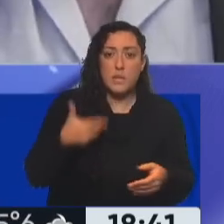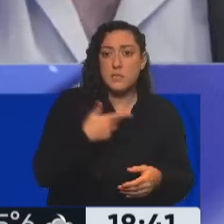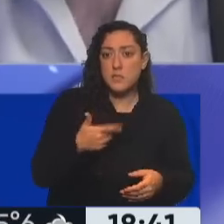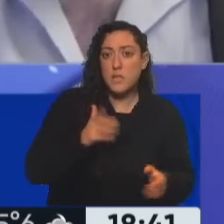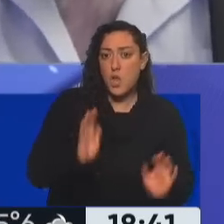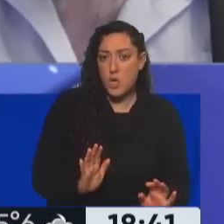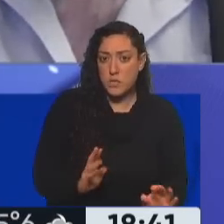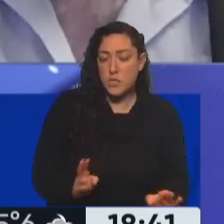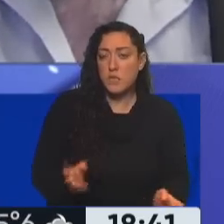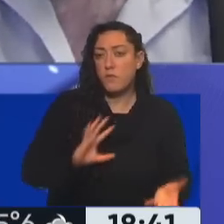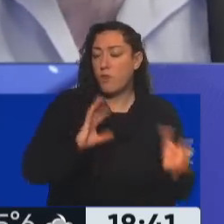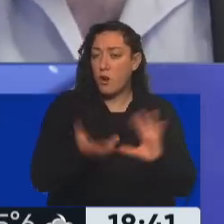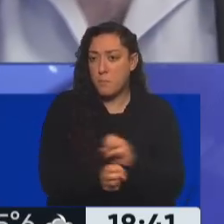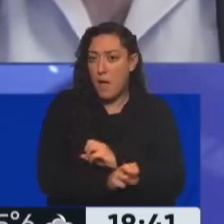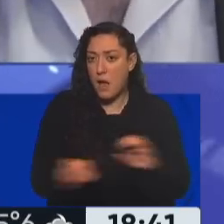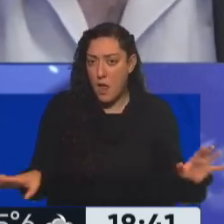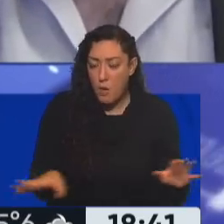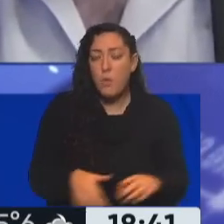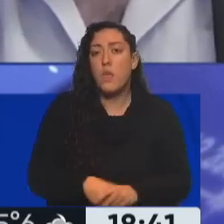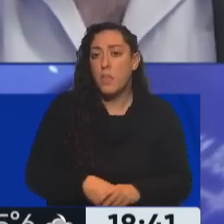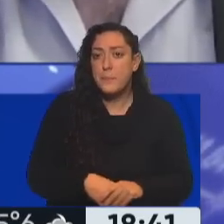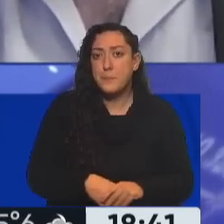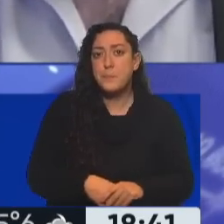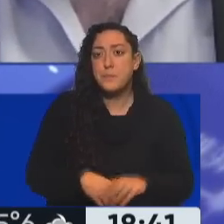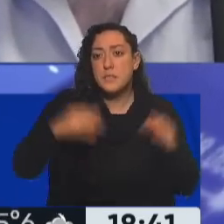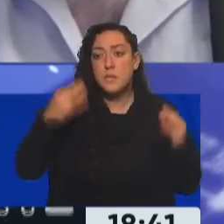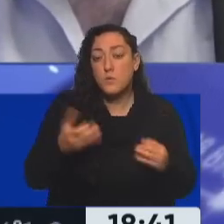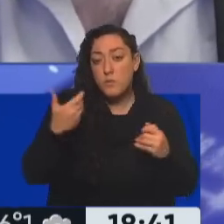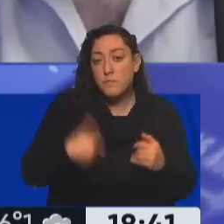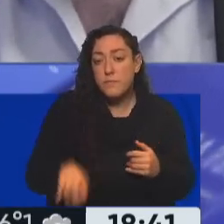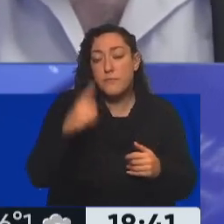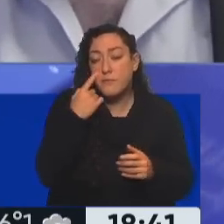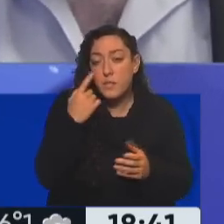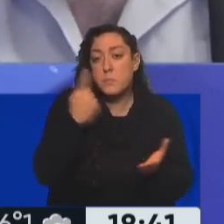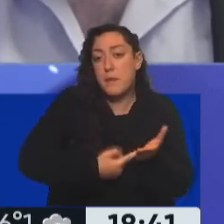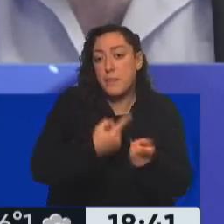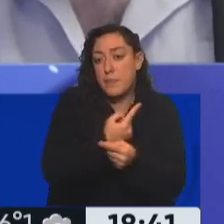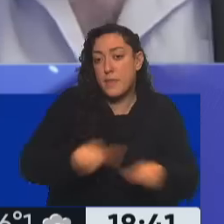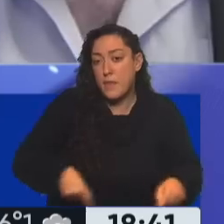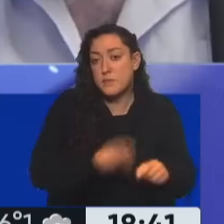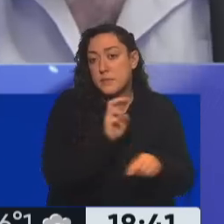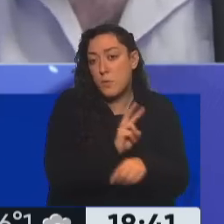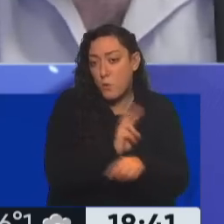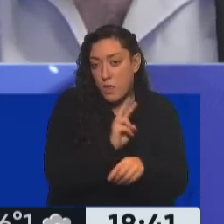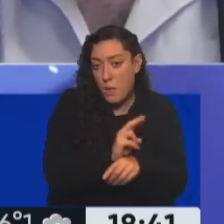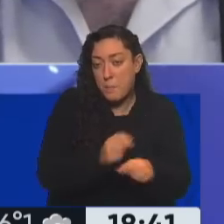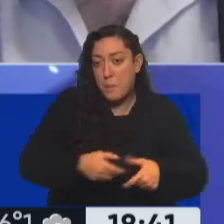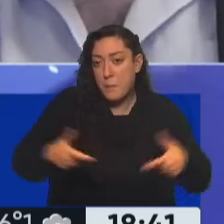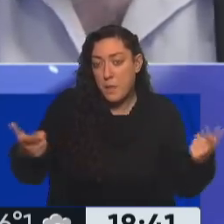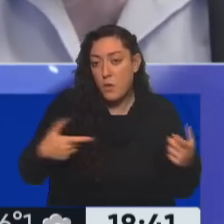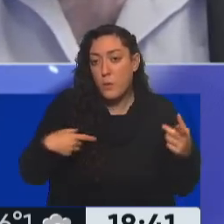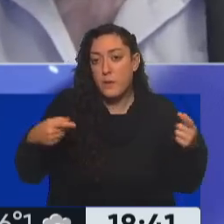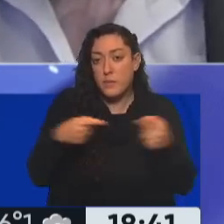asesinato. Seguramente lo que veamos es que se aumente las medidas que apuntan a frenar las protestas